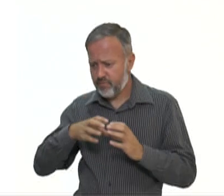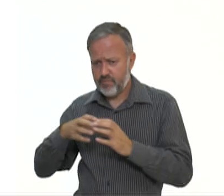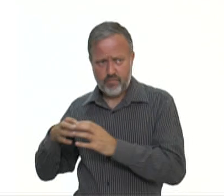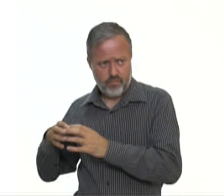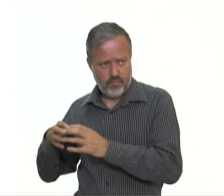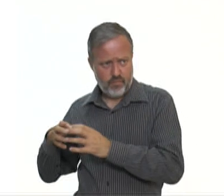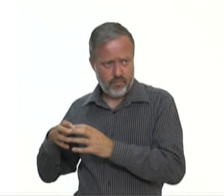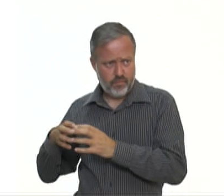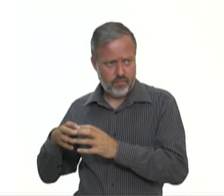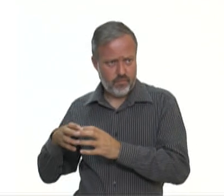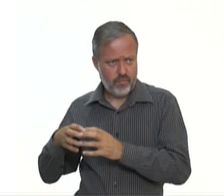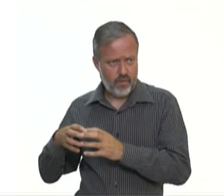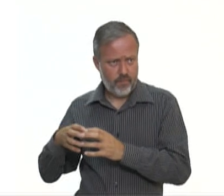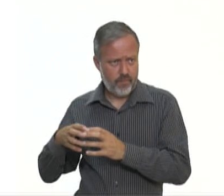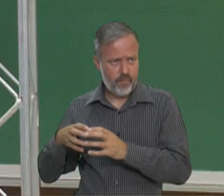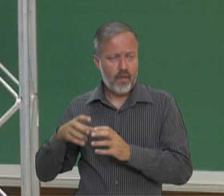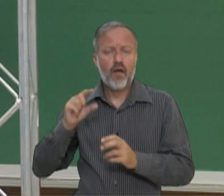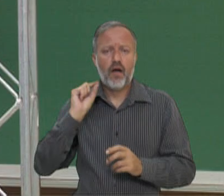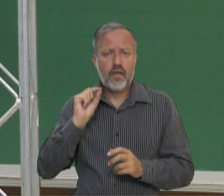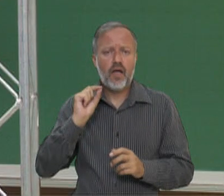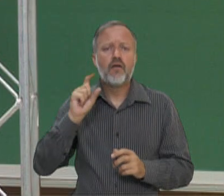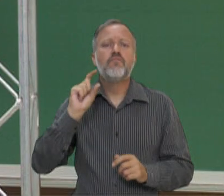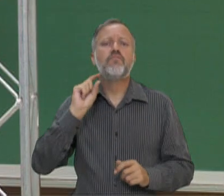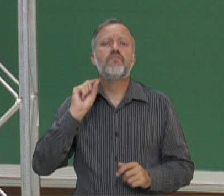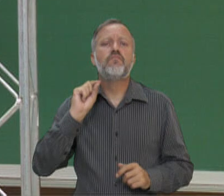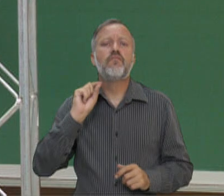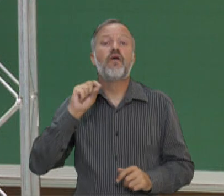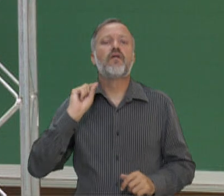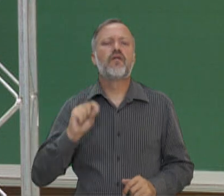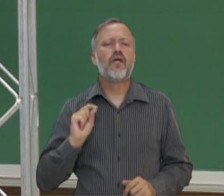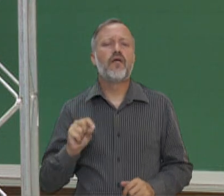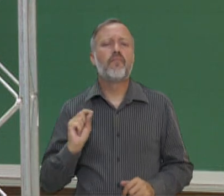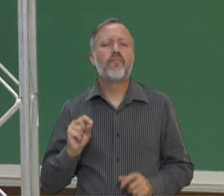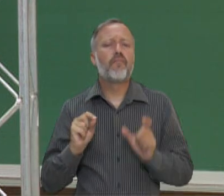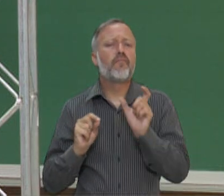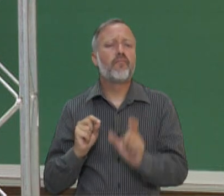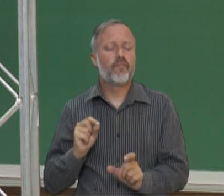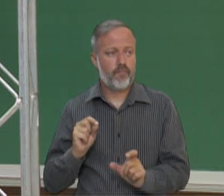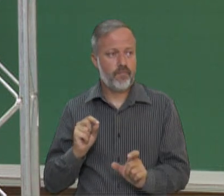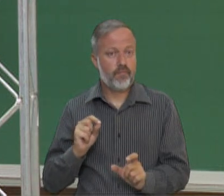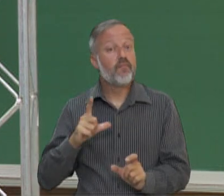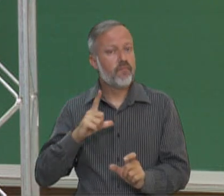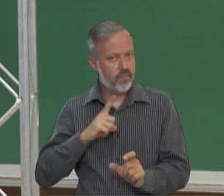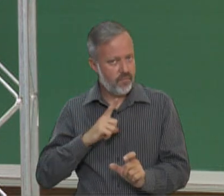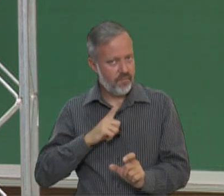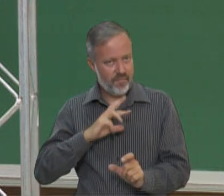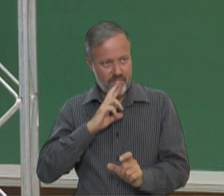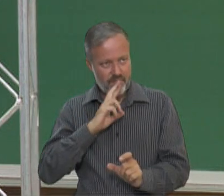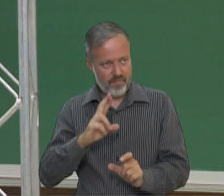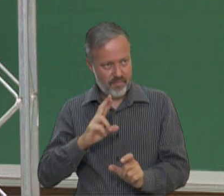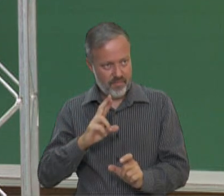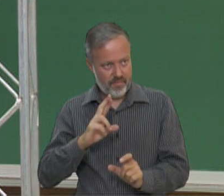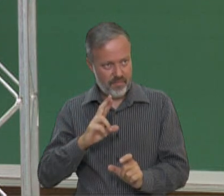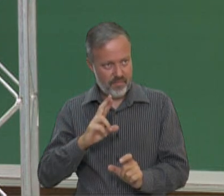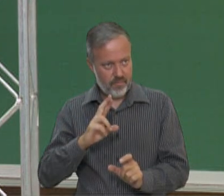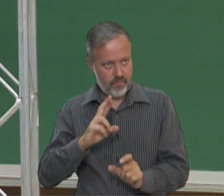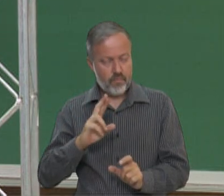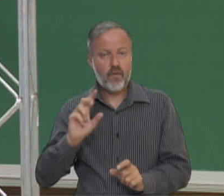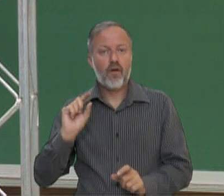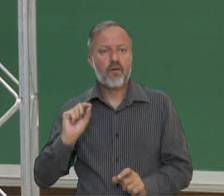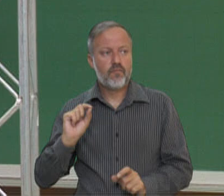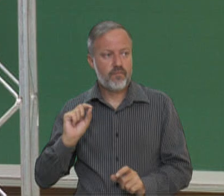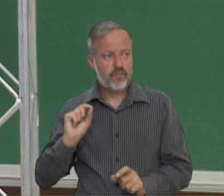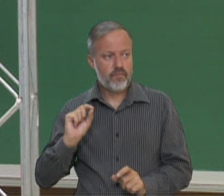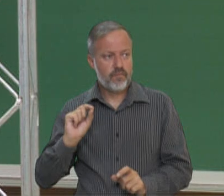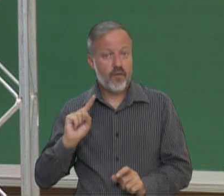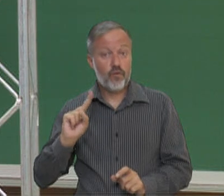ver. Que e quem estão nesse parágrafo? Essas duas perguntas estão nesse parágrafo. Mais de